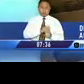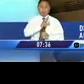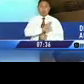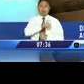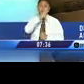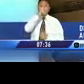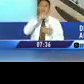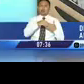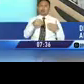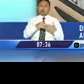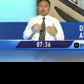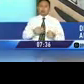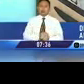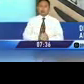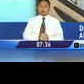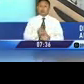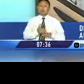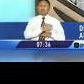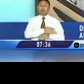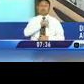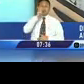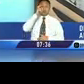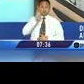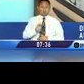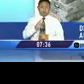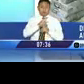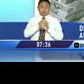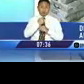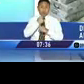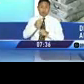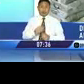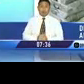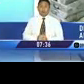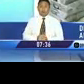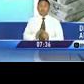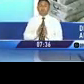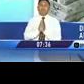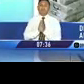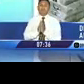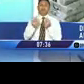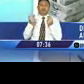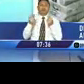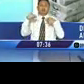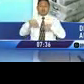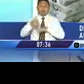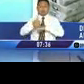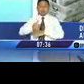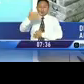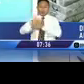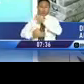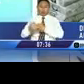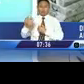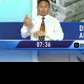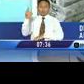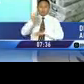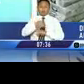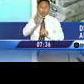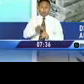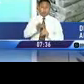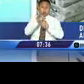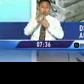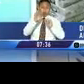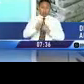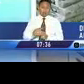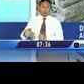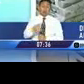de dólares. En su momento, la fiscalía posteó en Twitter que se solicitará de manera inmediata al juez de flagrancia una orden especial a fin